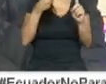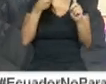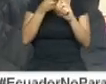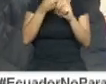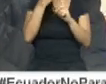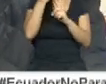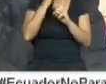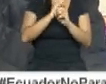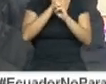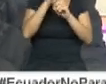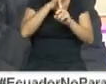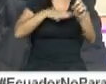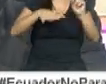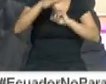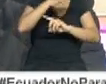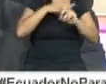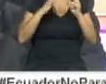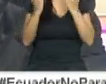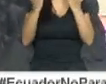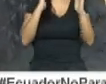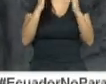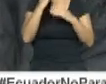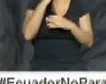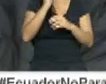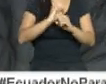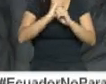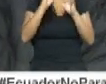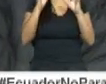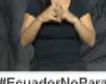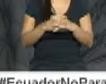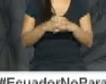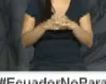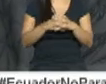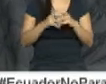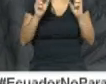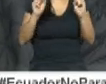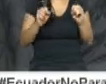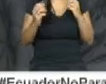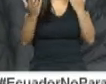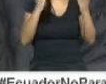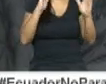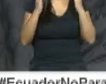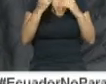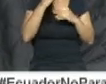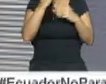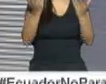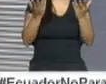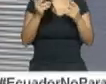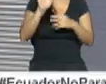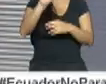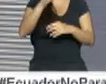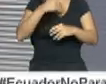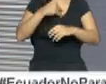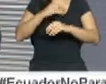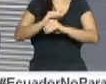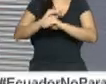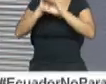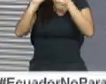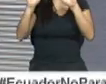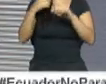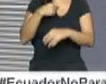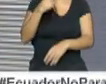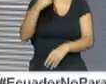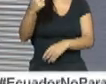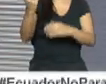el contexto comparado, aislados, ¿no? Entonces no podemos comparar en cierta manera. Entonces, bueno, quiero aclarar un asunto. Yo de ninguna manera